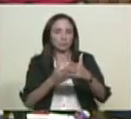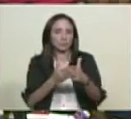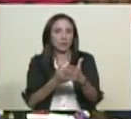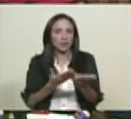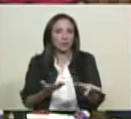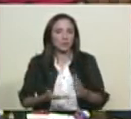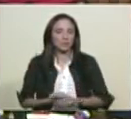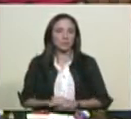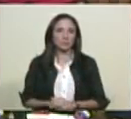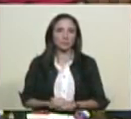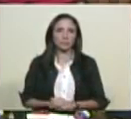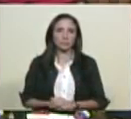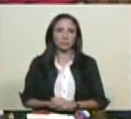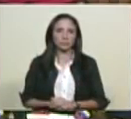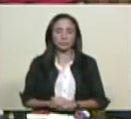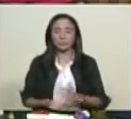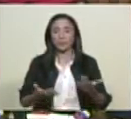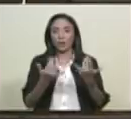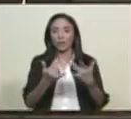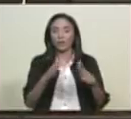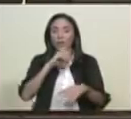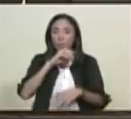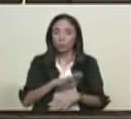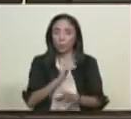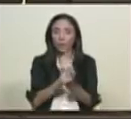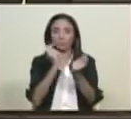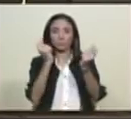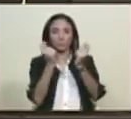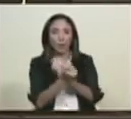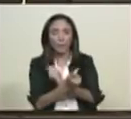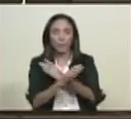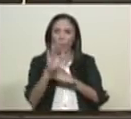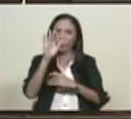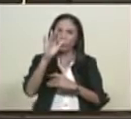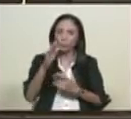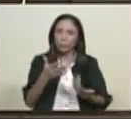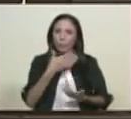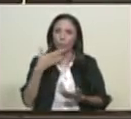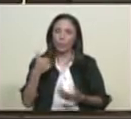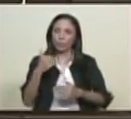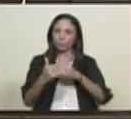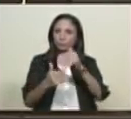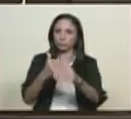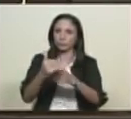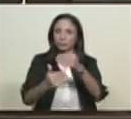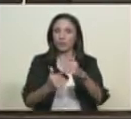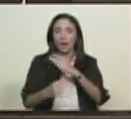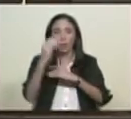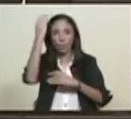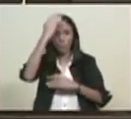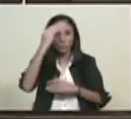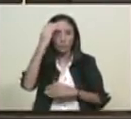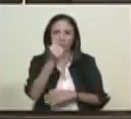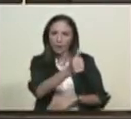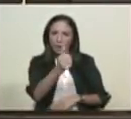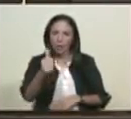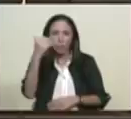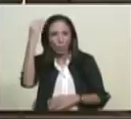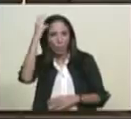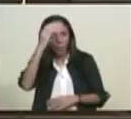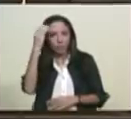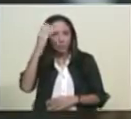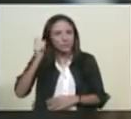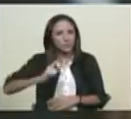que ameritan los tiempos presentes y los tiempos por venir. La conciencia superior de